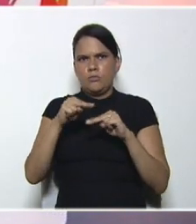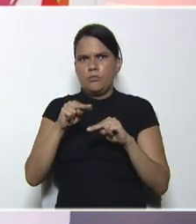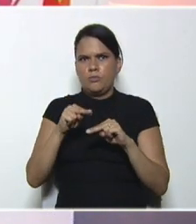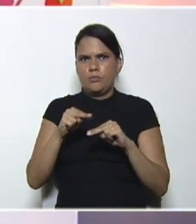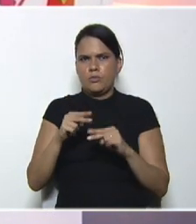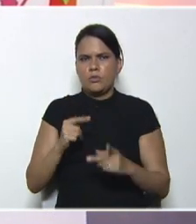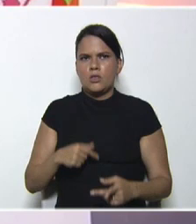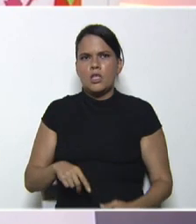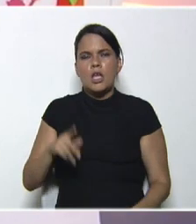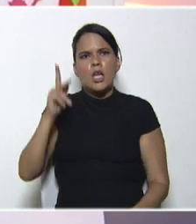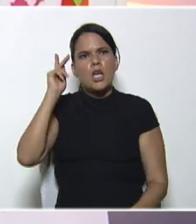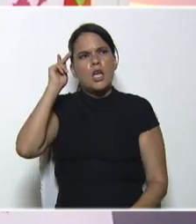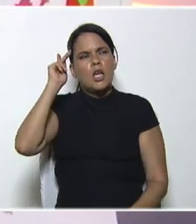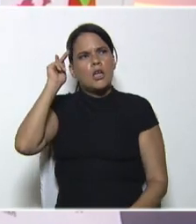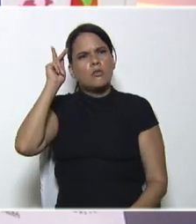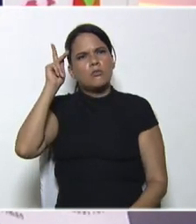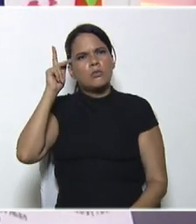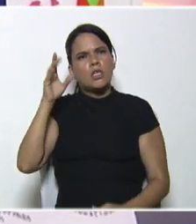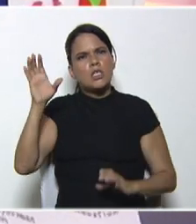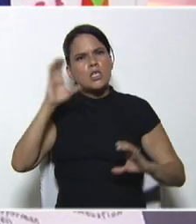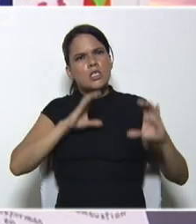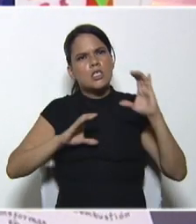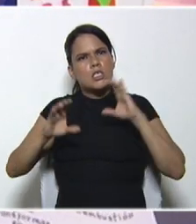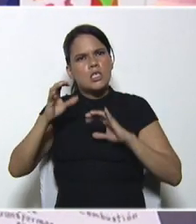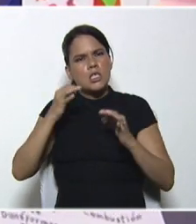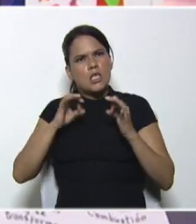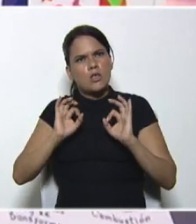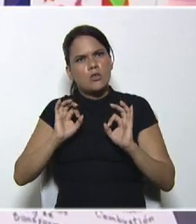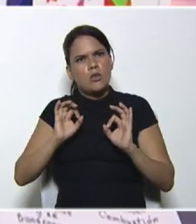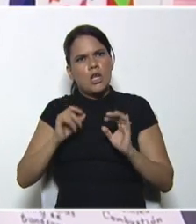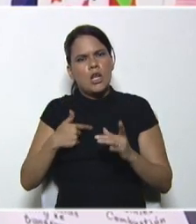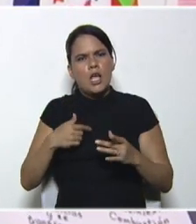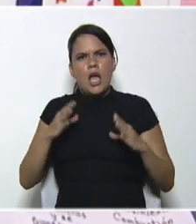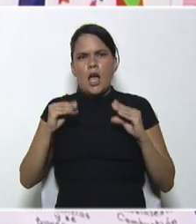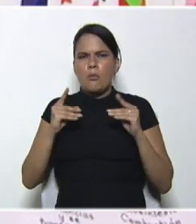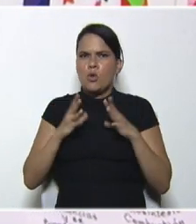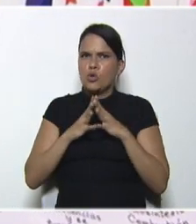El docente del área de ciencias naturales abordó todo lo